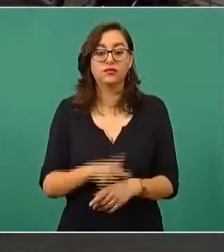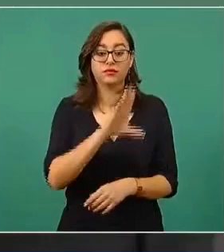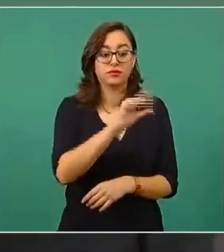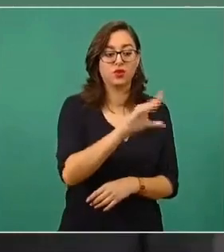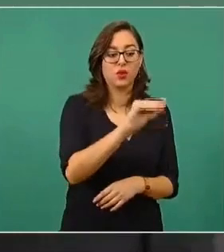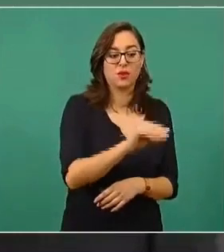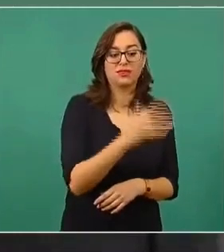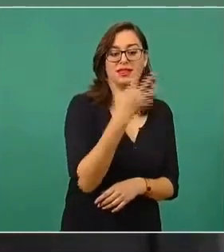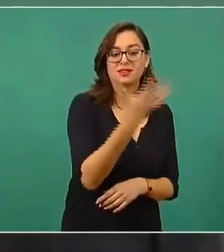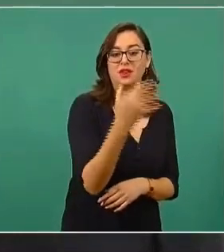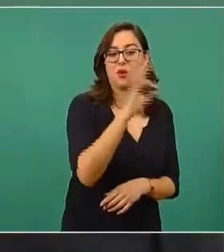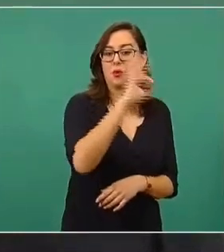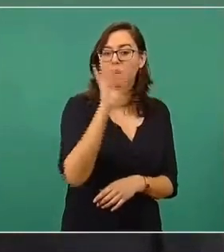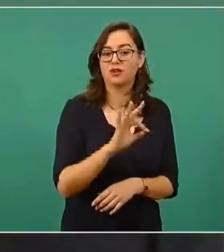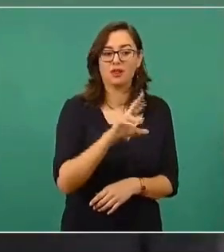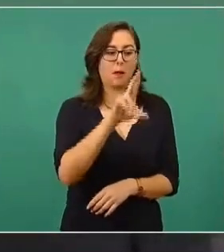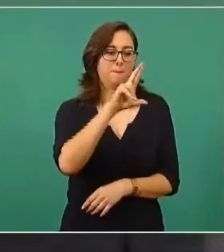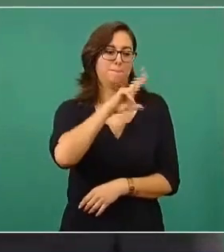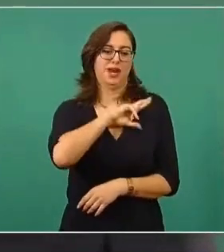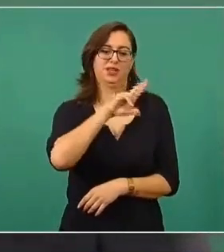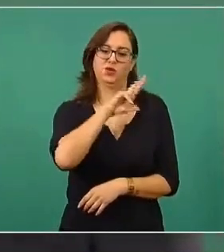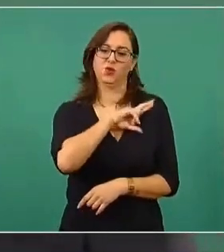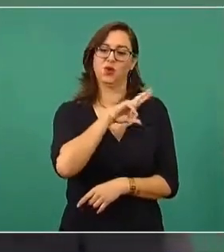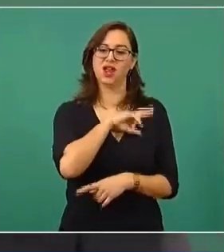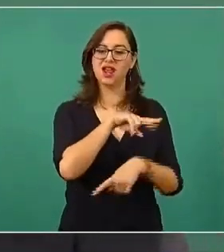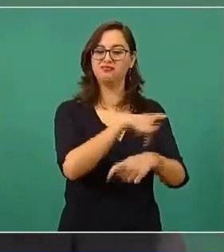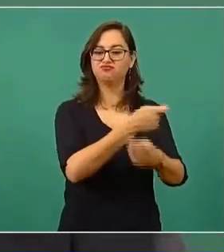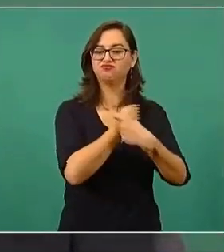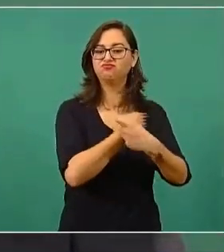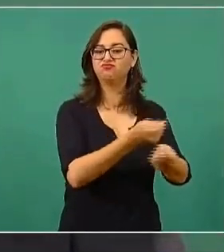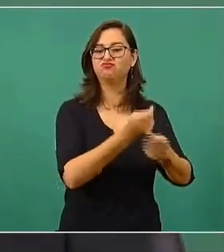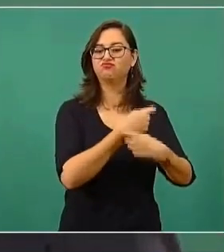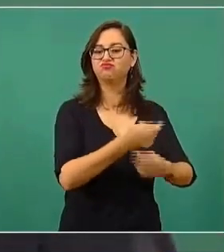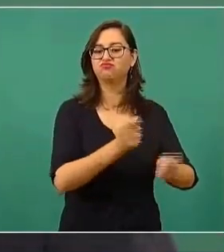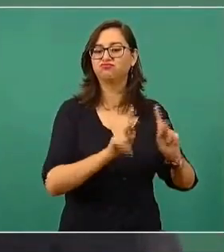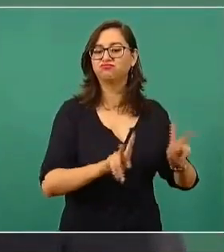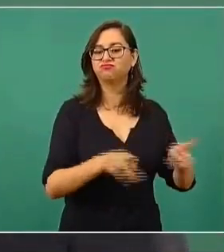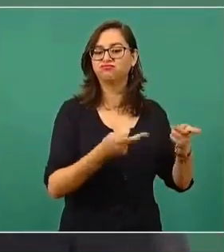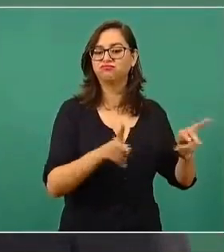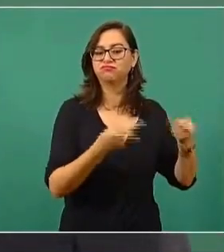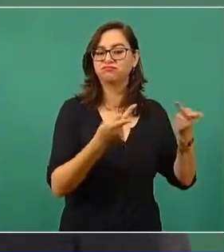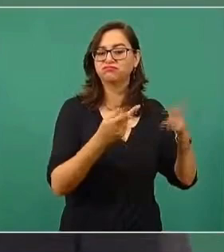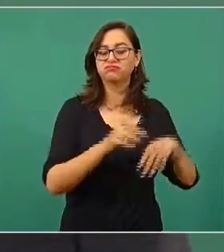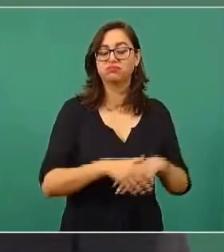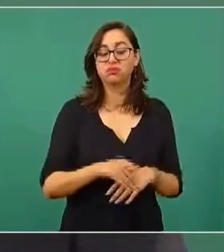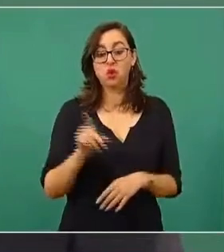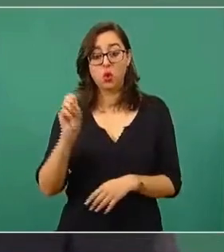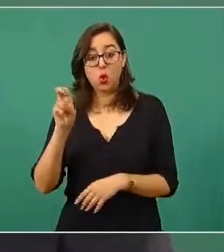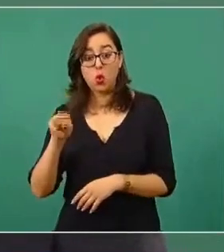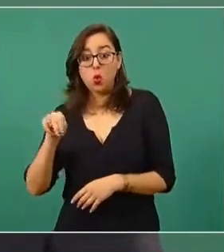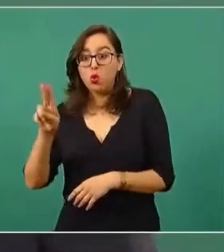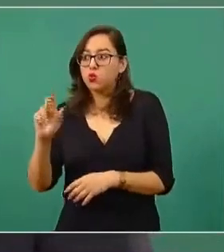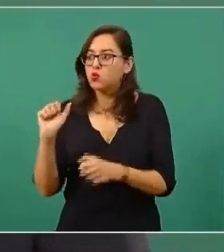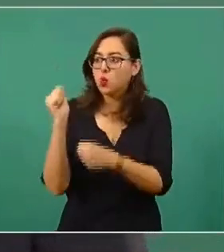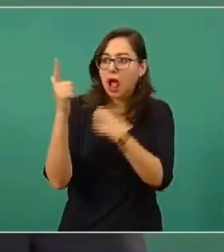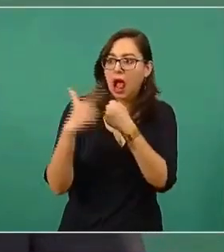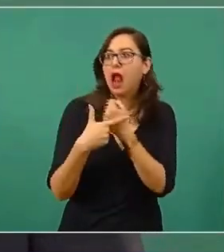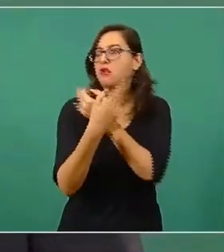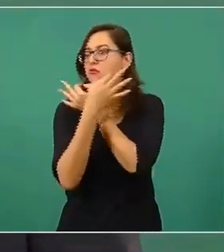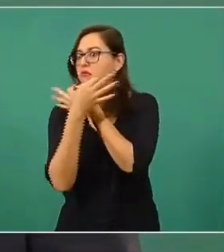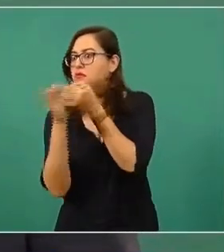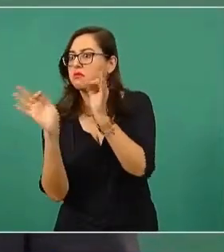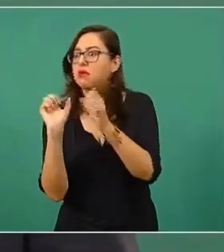95% las farmacéuticas privadas. ¿Ya ha dicho algo la ONU sobre esto?